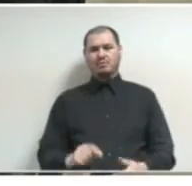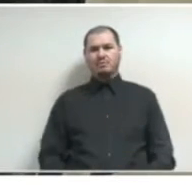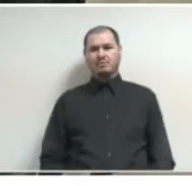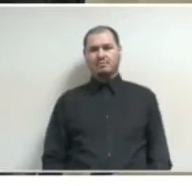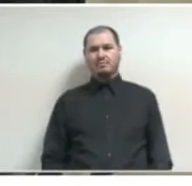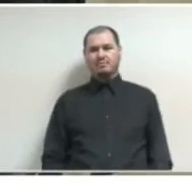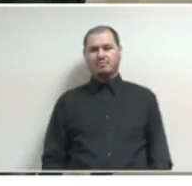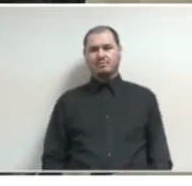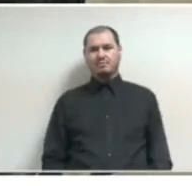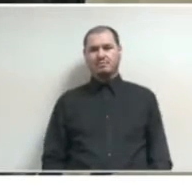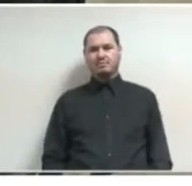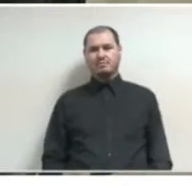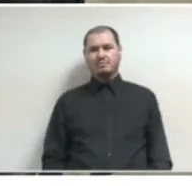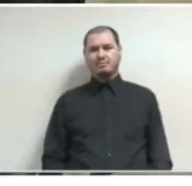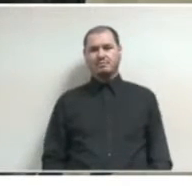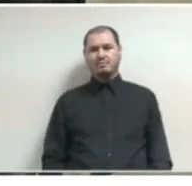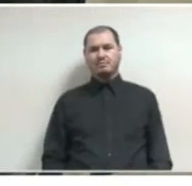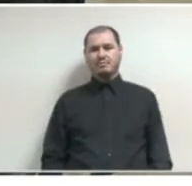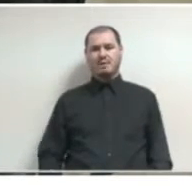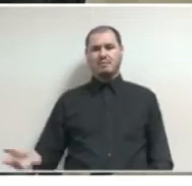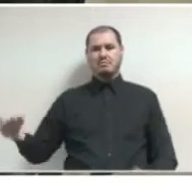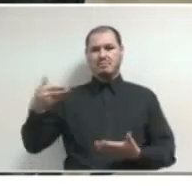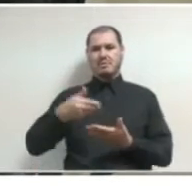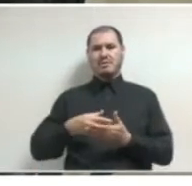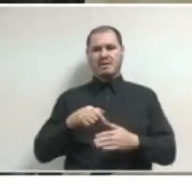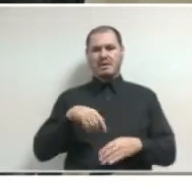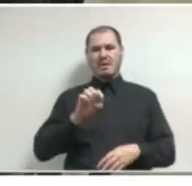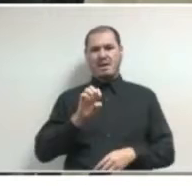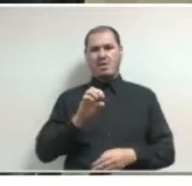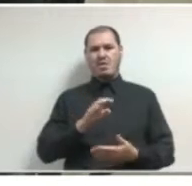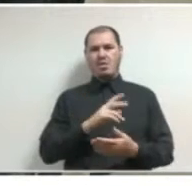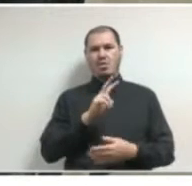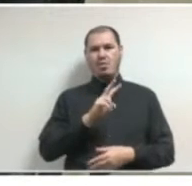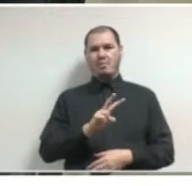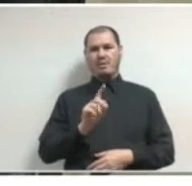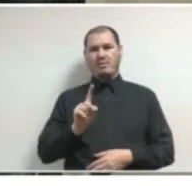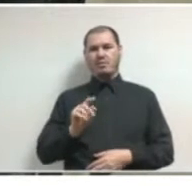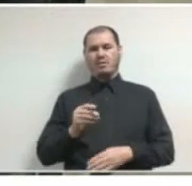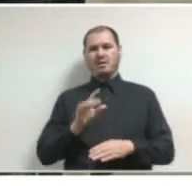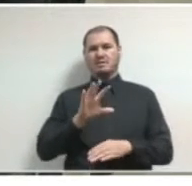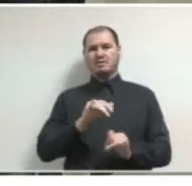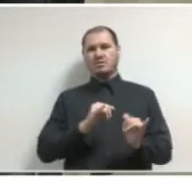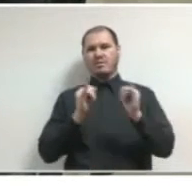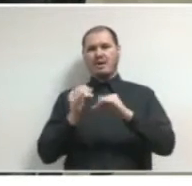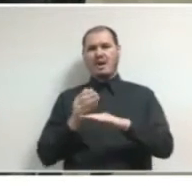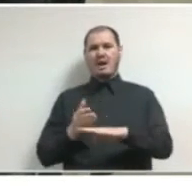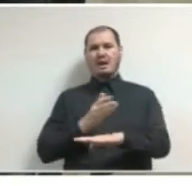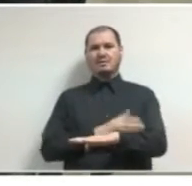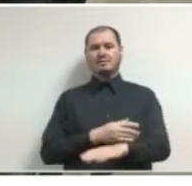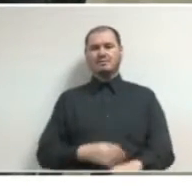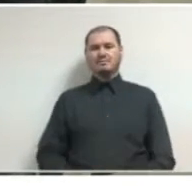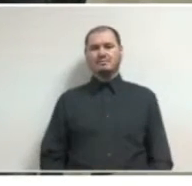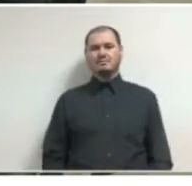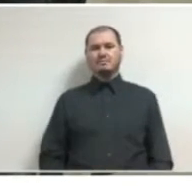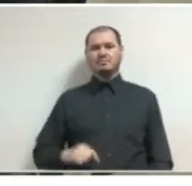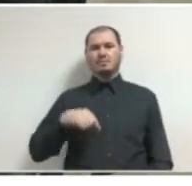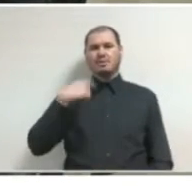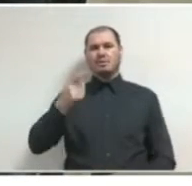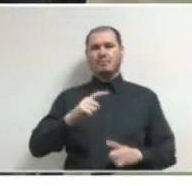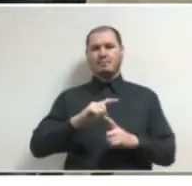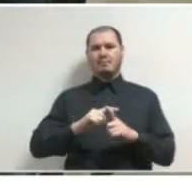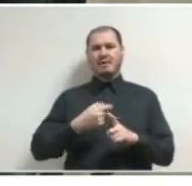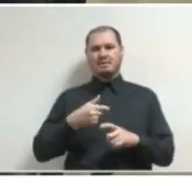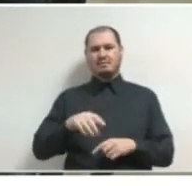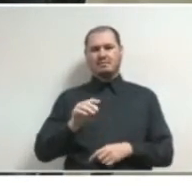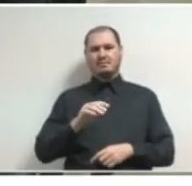renova diente y contrato. Enero, esperamos 5 días, movení, oye, uremos a México ahí.